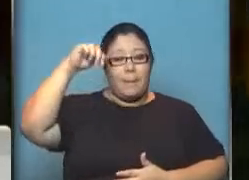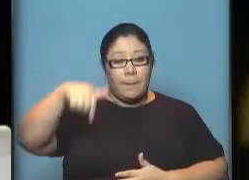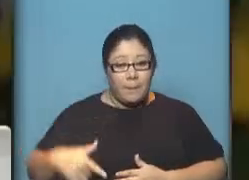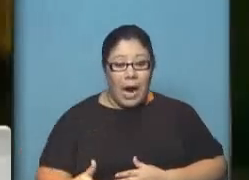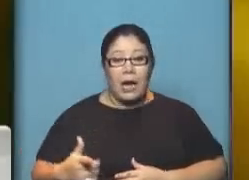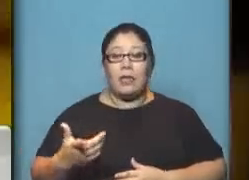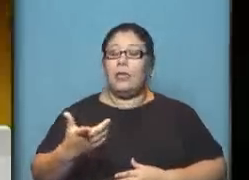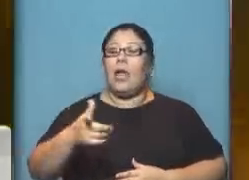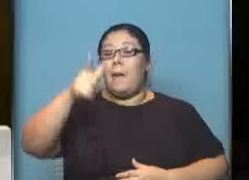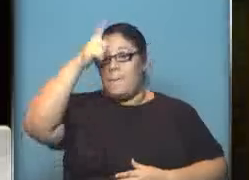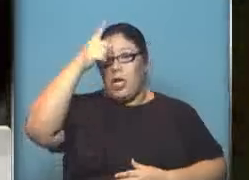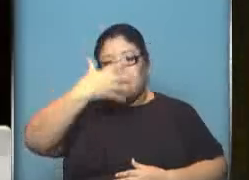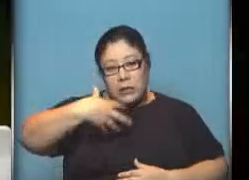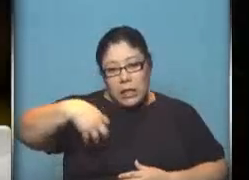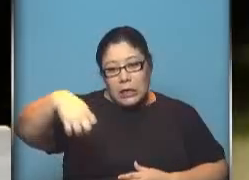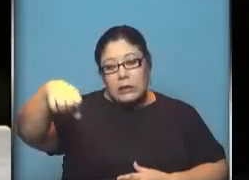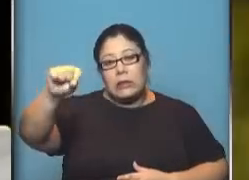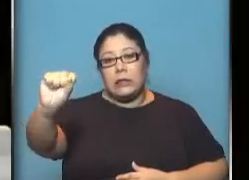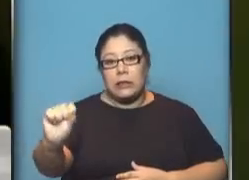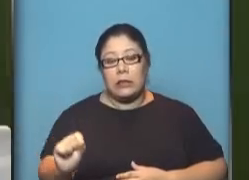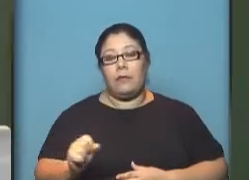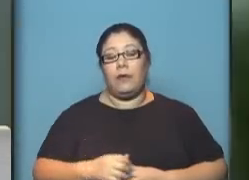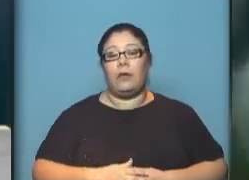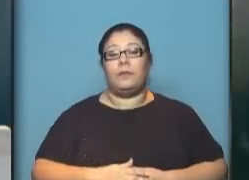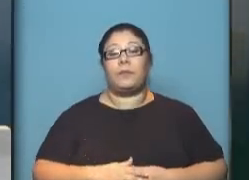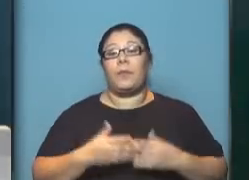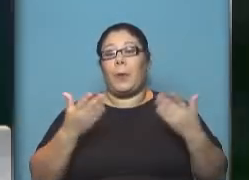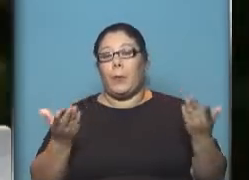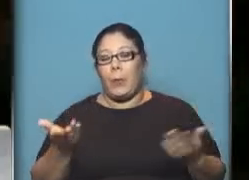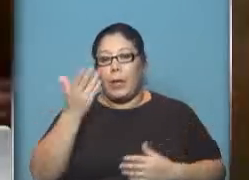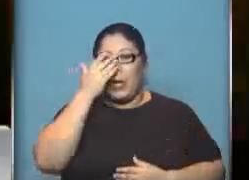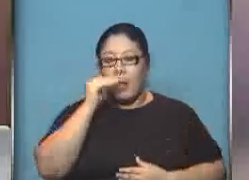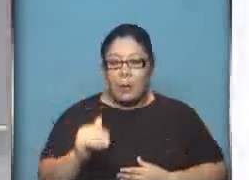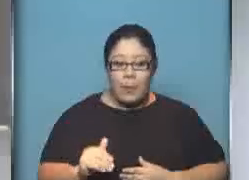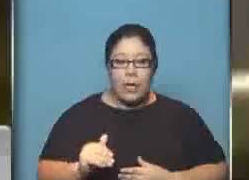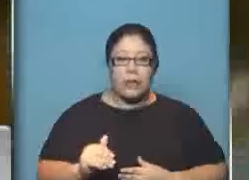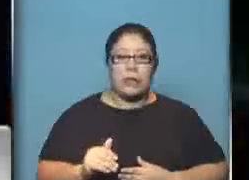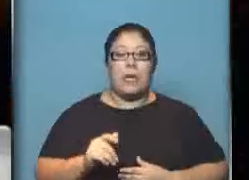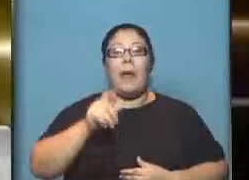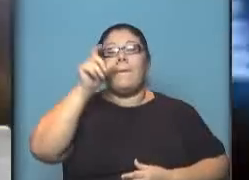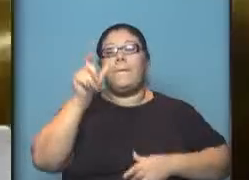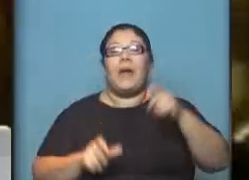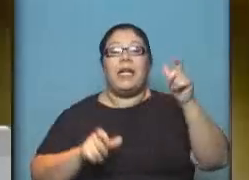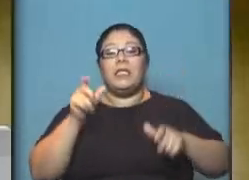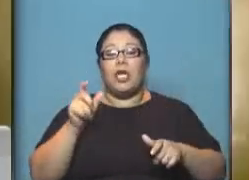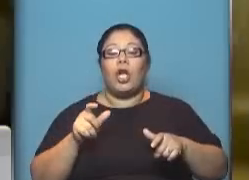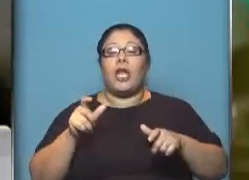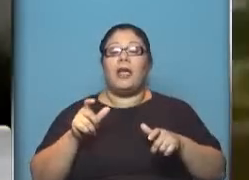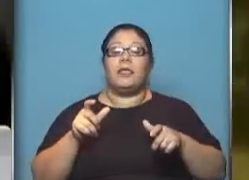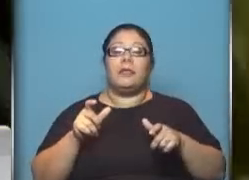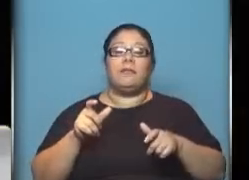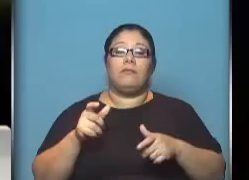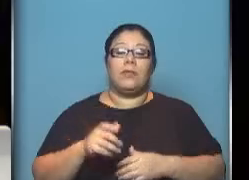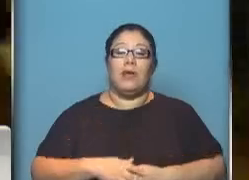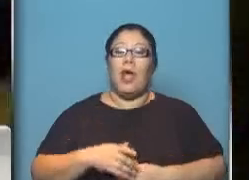encuentro con la prensa. Allí lo podemos ver entre la gente. Y luego, bueno, hubo integrantes de la Carpa Negra de los Inundados y de la Marcha de las Antorchas que